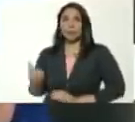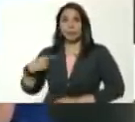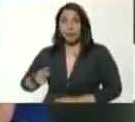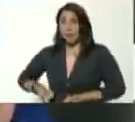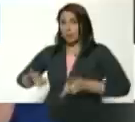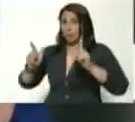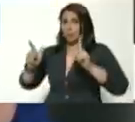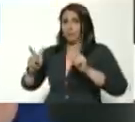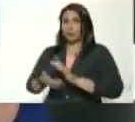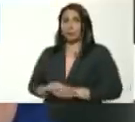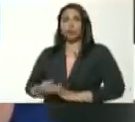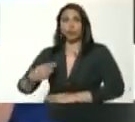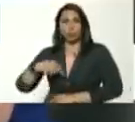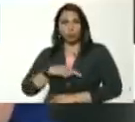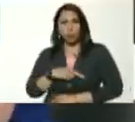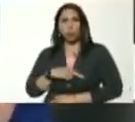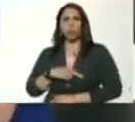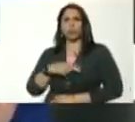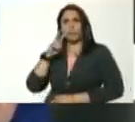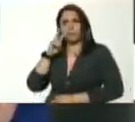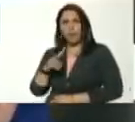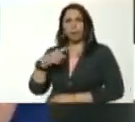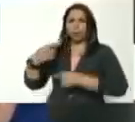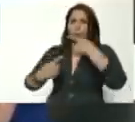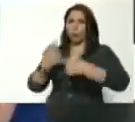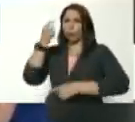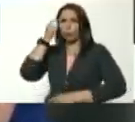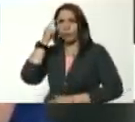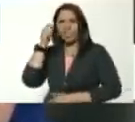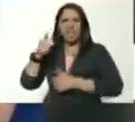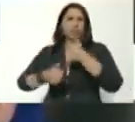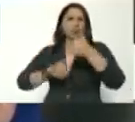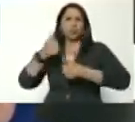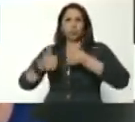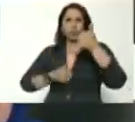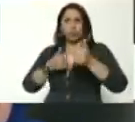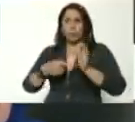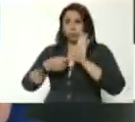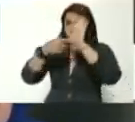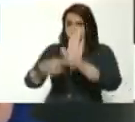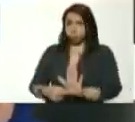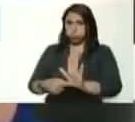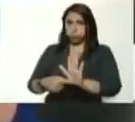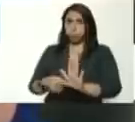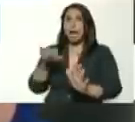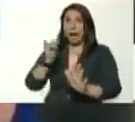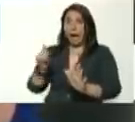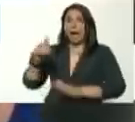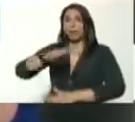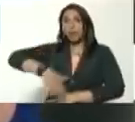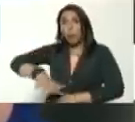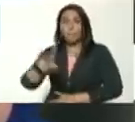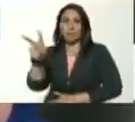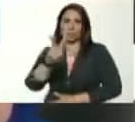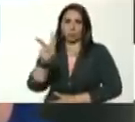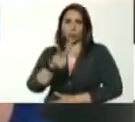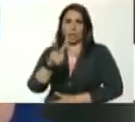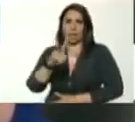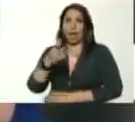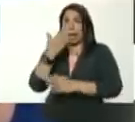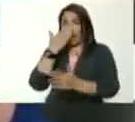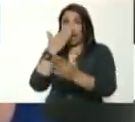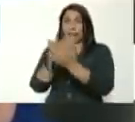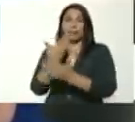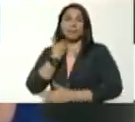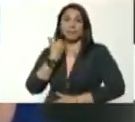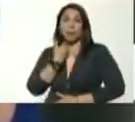presidente. Nosotros estamos secuenciando diariamente todas las muestras que nos llegan del país ante focos y rebrotes e inclusive casos